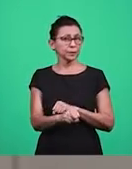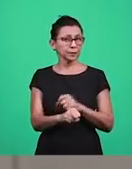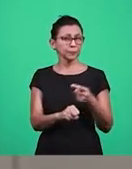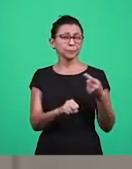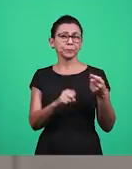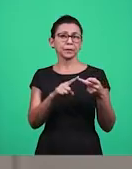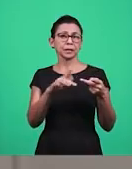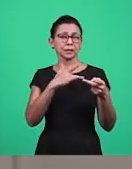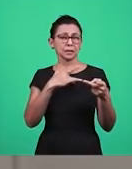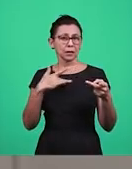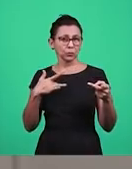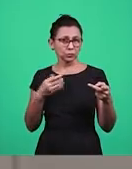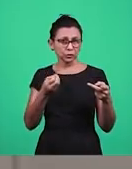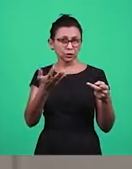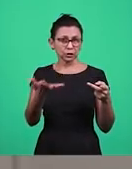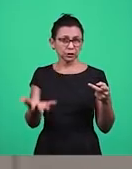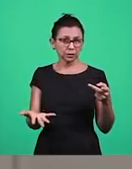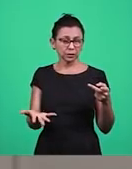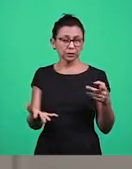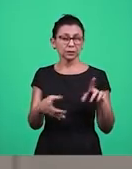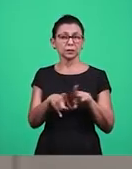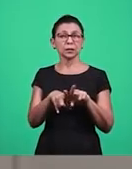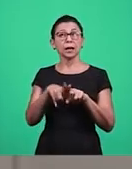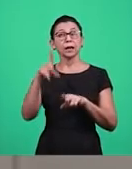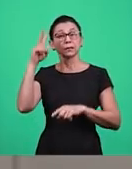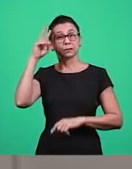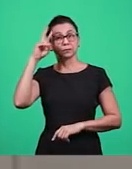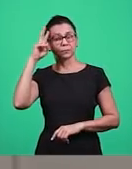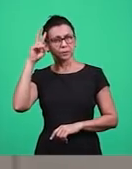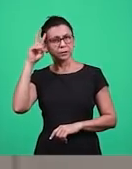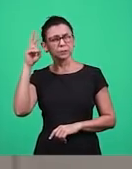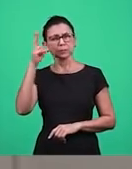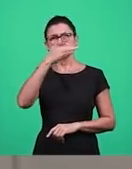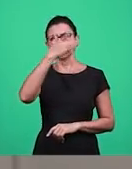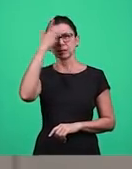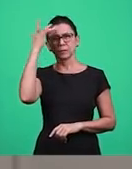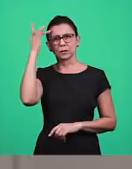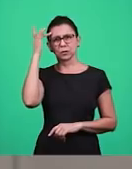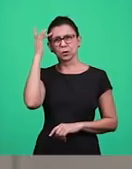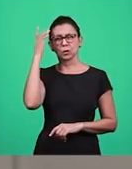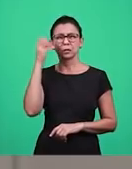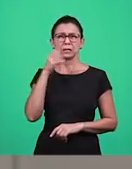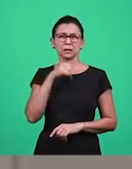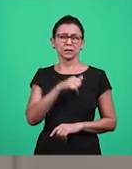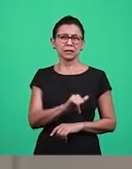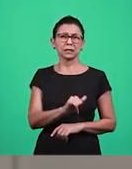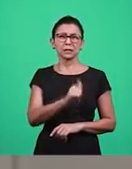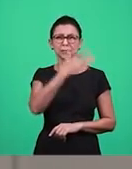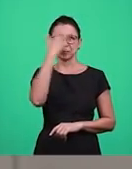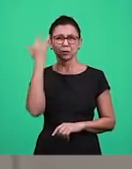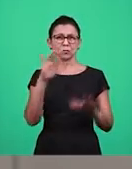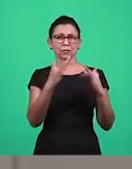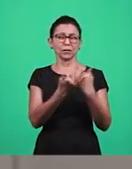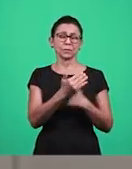salud. Y nosotros recordamos, oh Dios, aquellos que tuvieron pérdidas familiares, amigos, seres